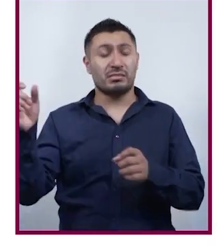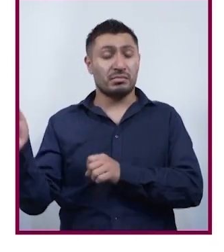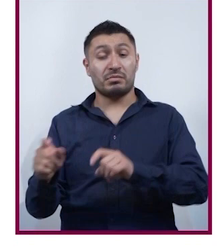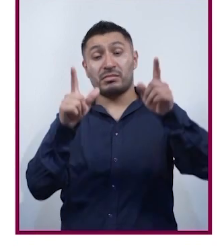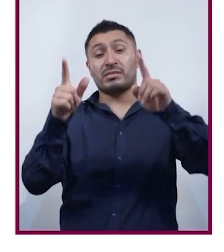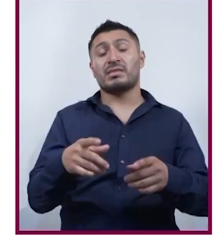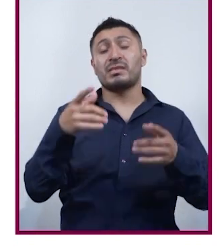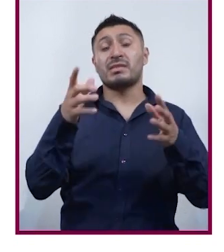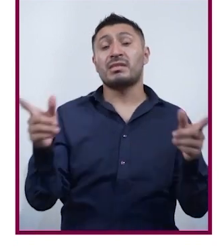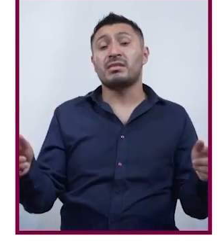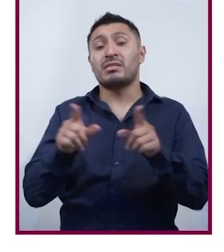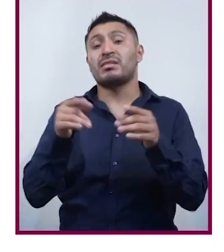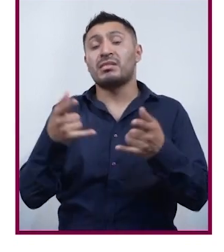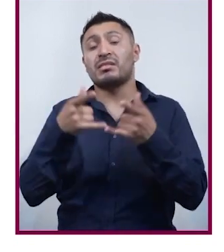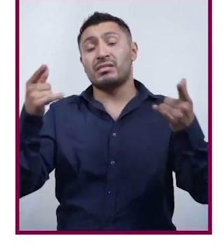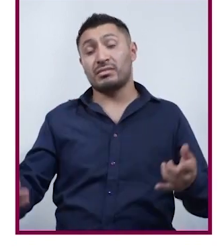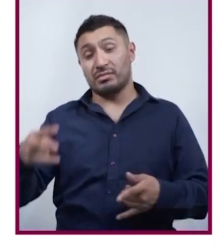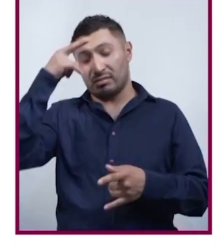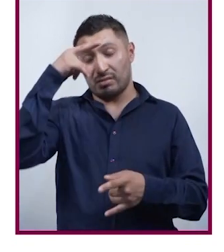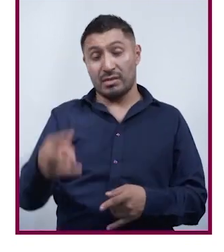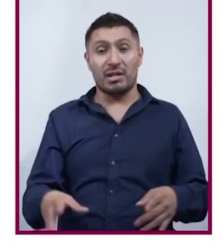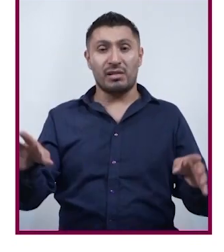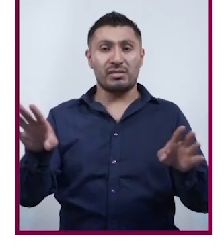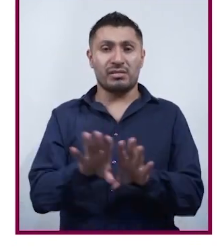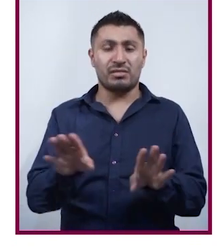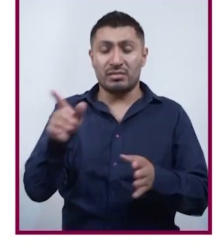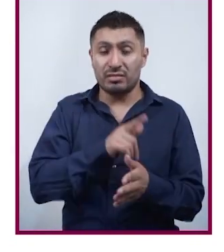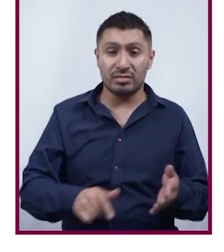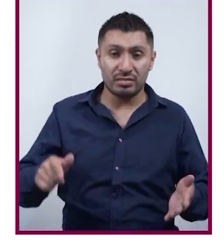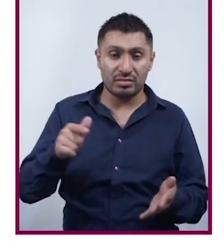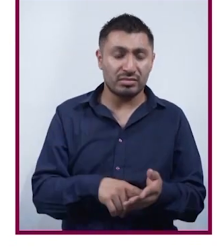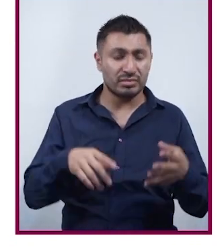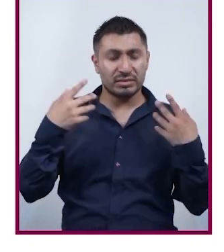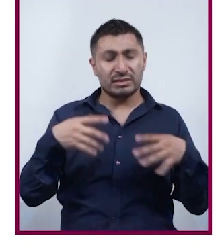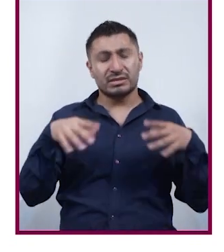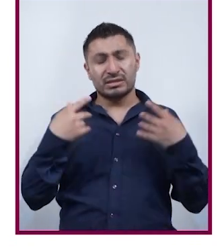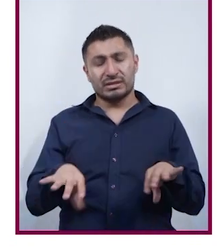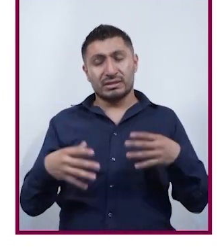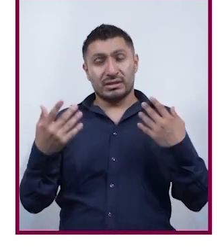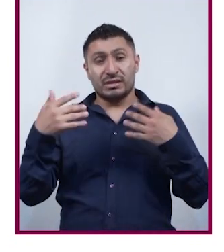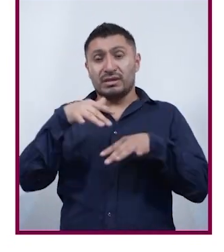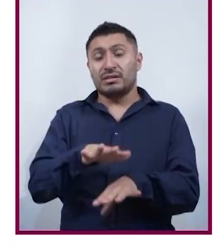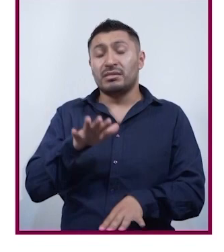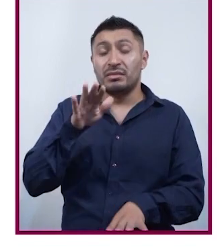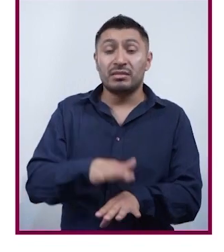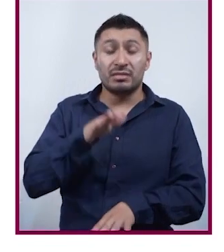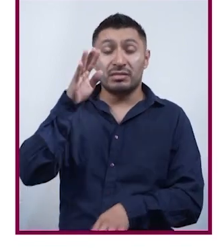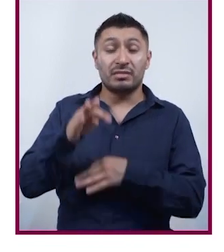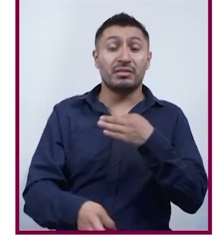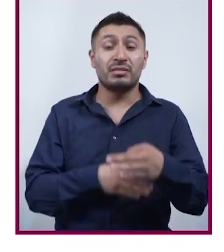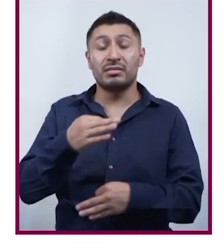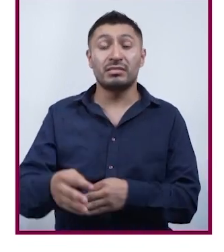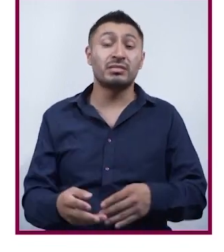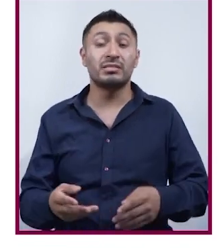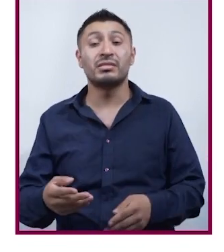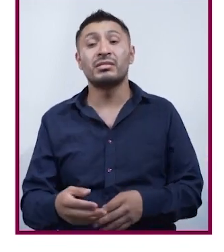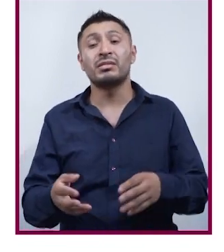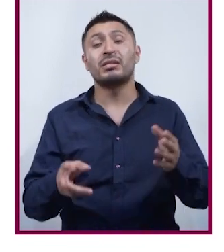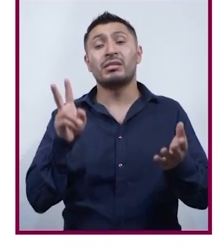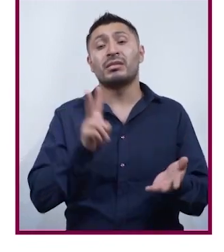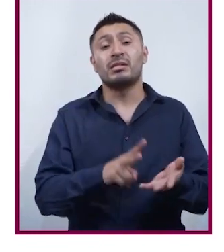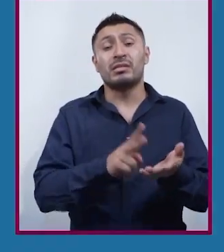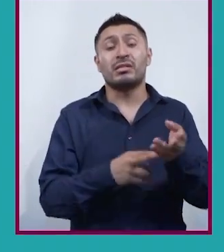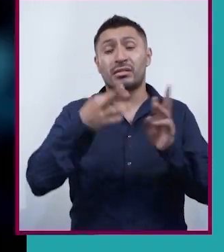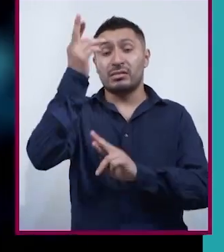1937 publica Breve Historia de México, un influyente estudio en el que ensalza sobre todo los valores de la